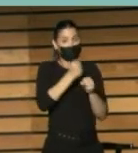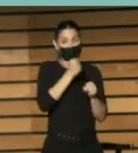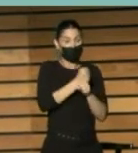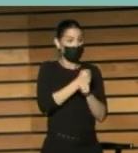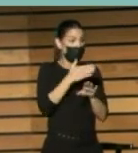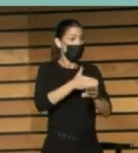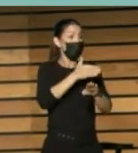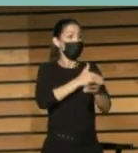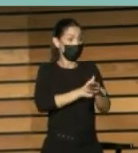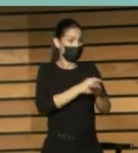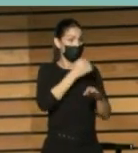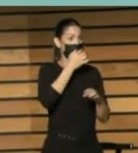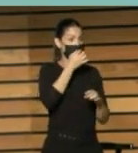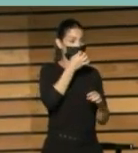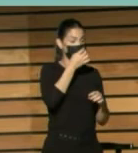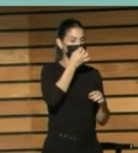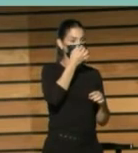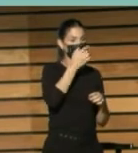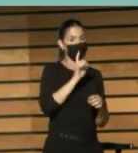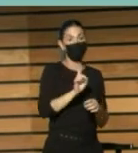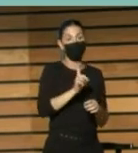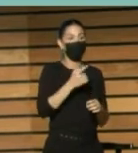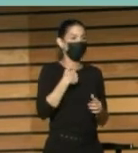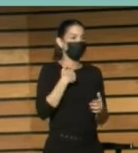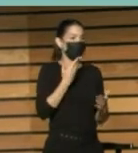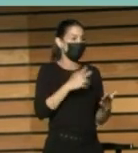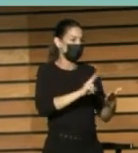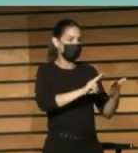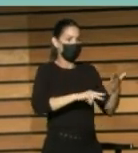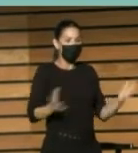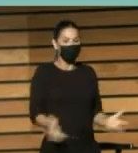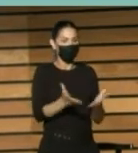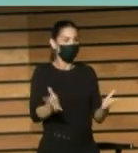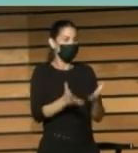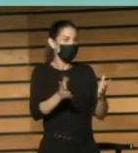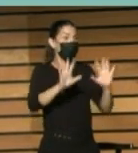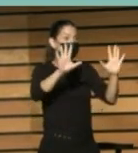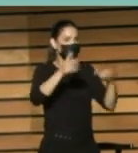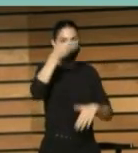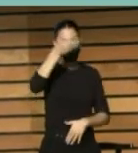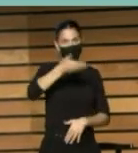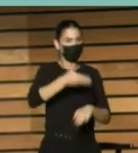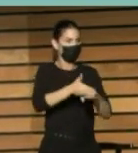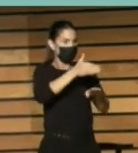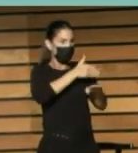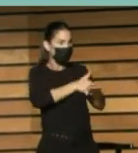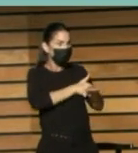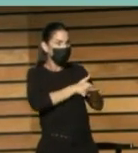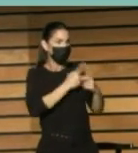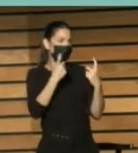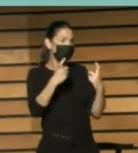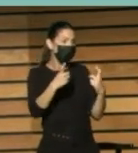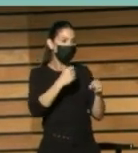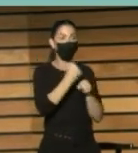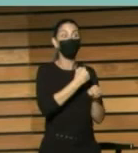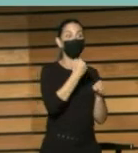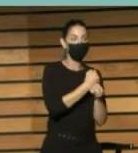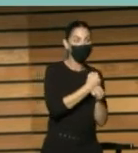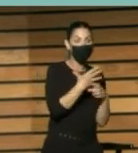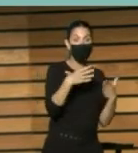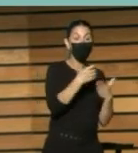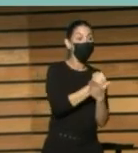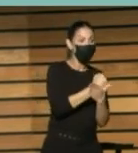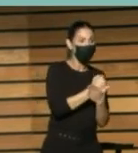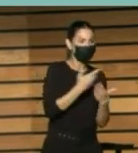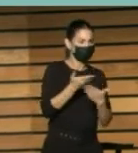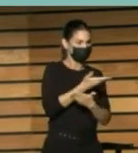que no podemos hablar de fomento de la lectura si no tenemos esta parte ya